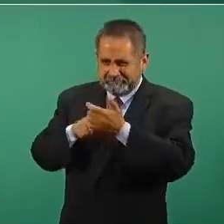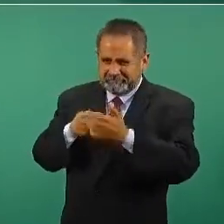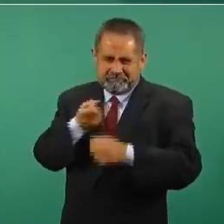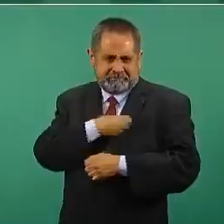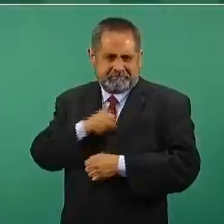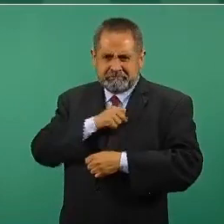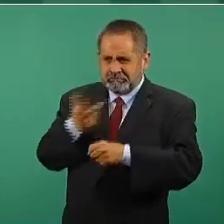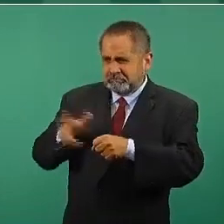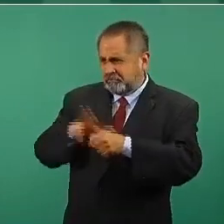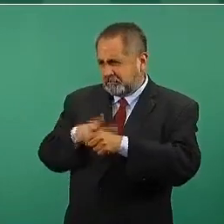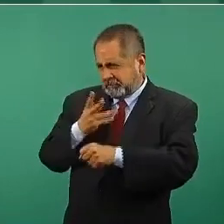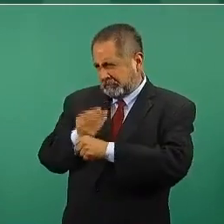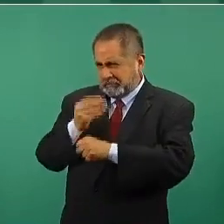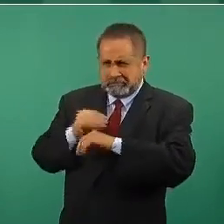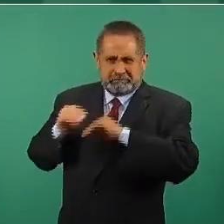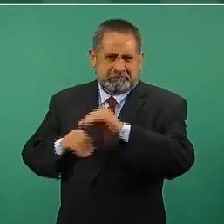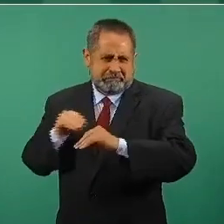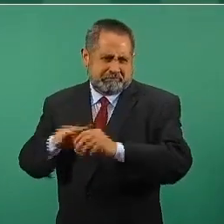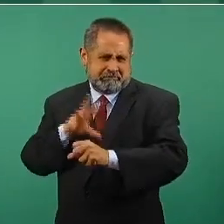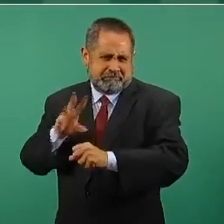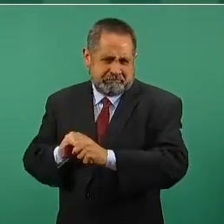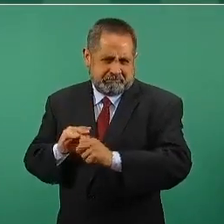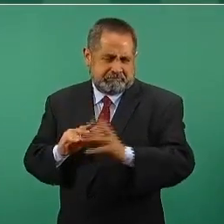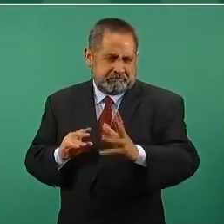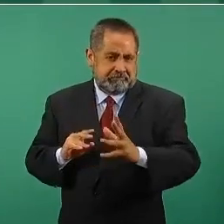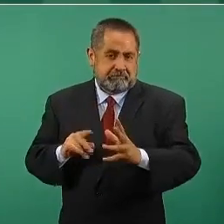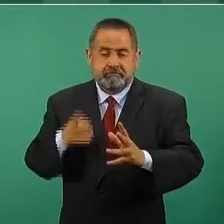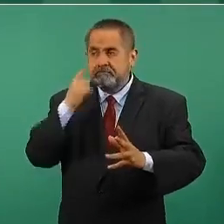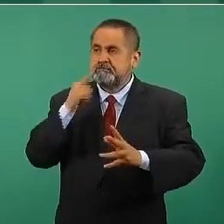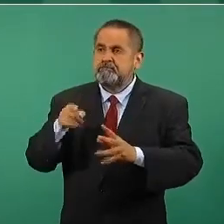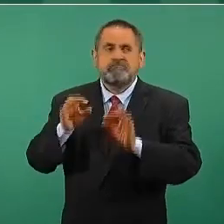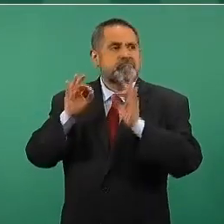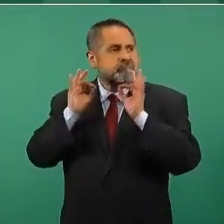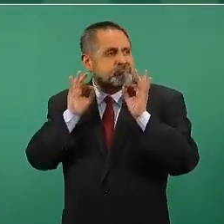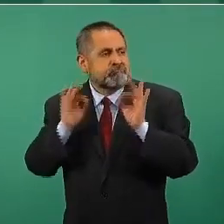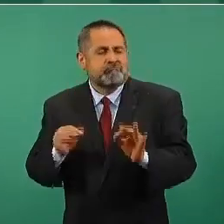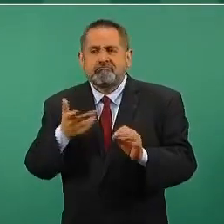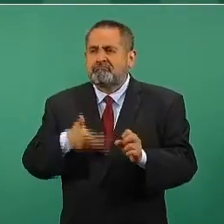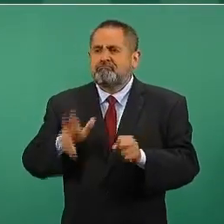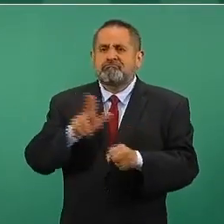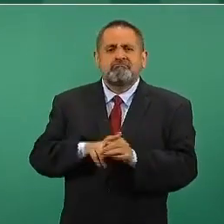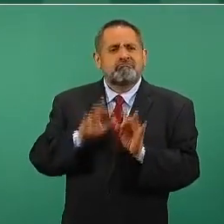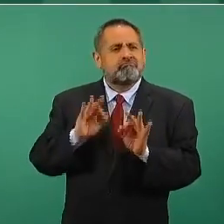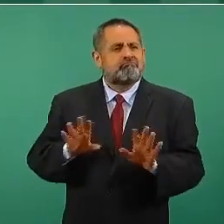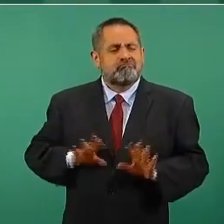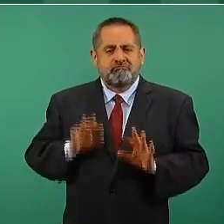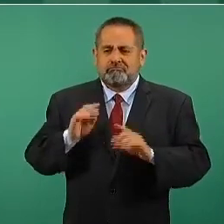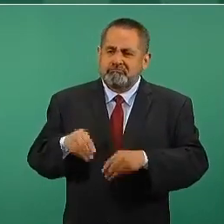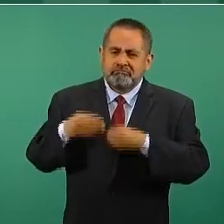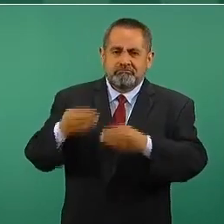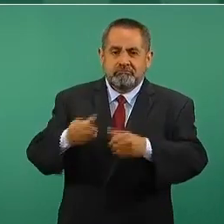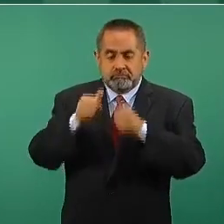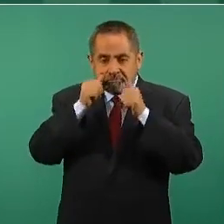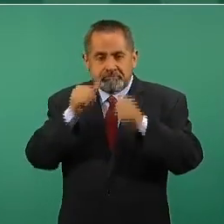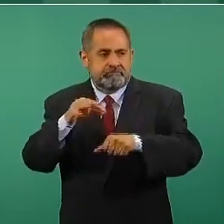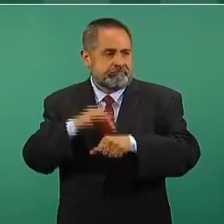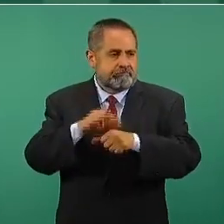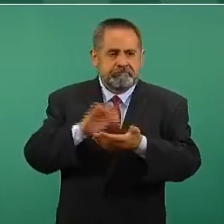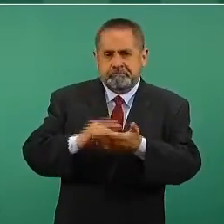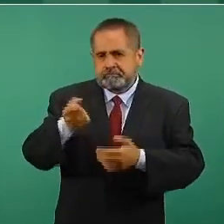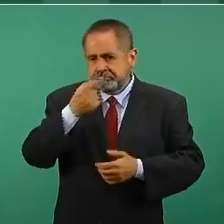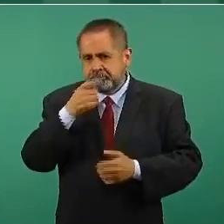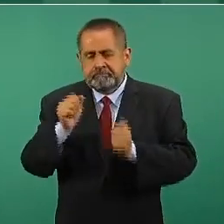salud en general y dejar un buen sistema de salud pública, atención médica,